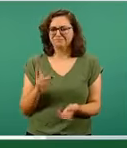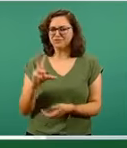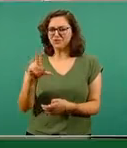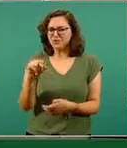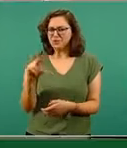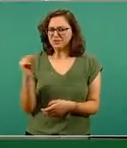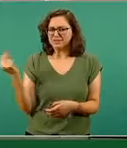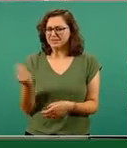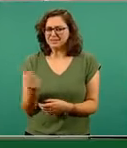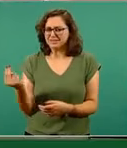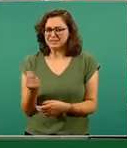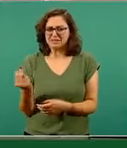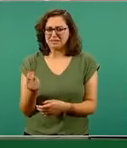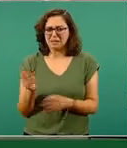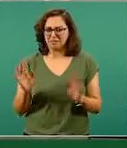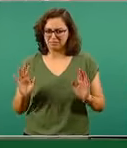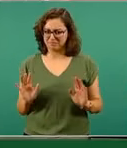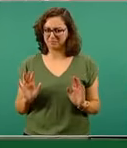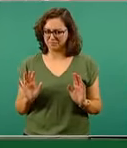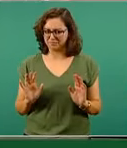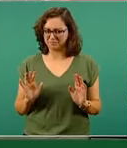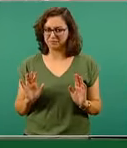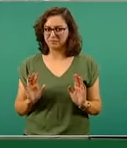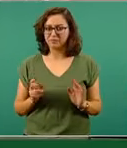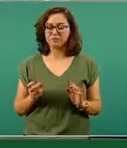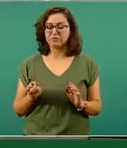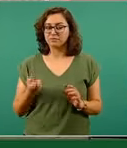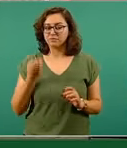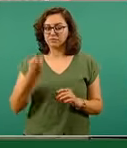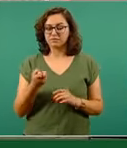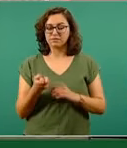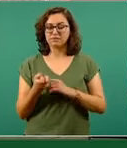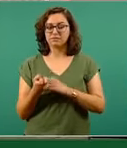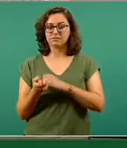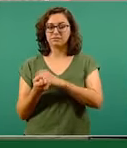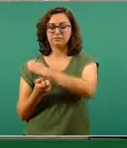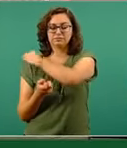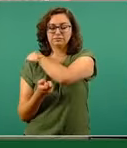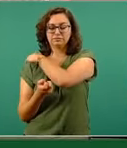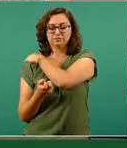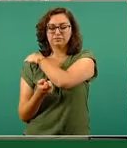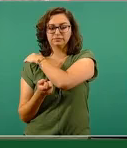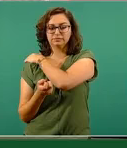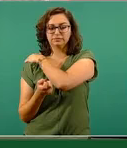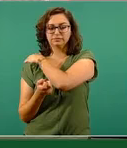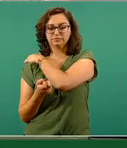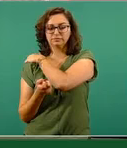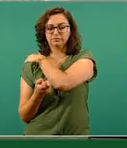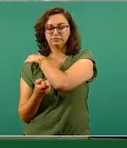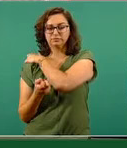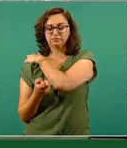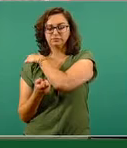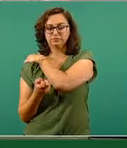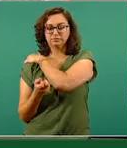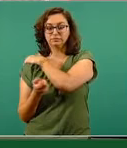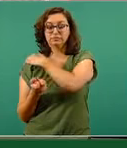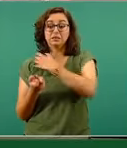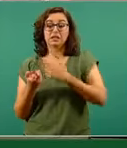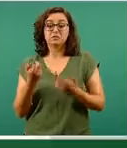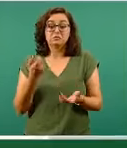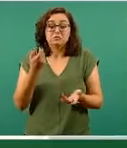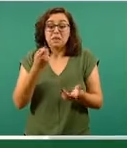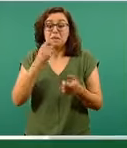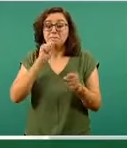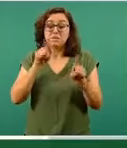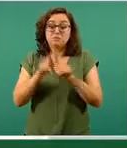otra vacuna. Digo, no hay ninguna necesidad. Y tampoco hay mucha evidencia, porque no la hay, porque nadie